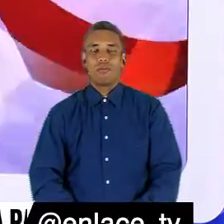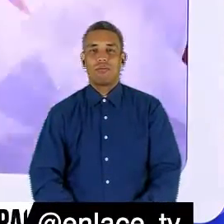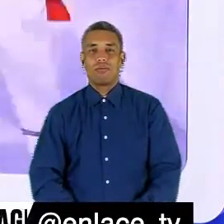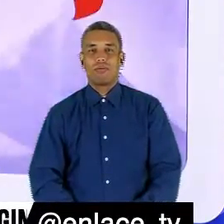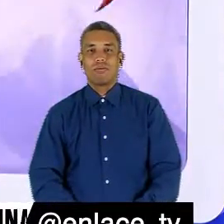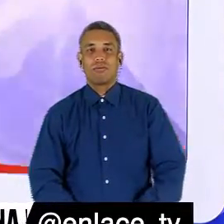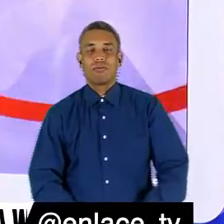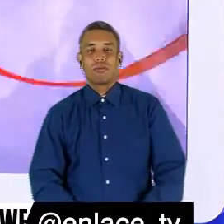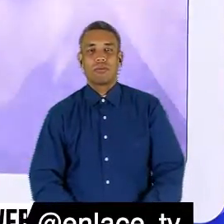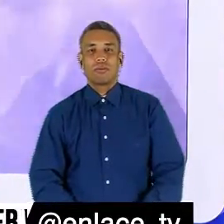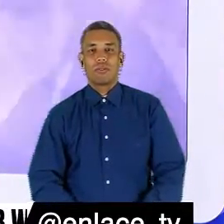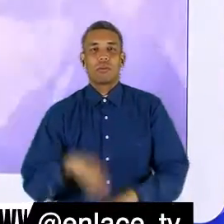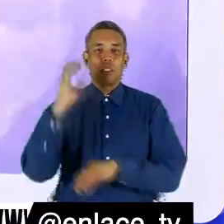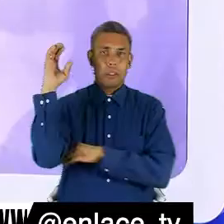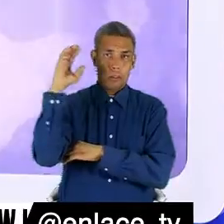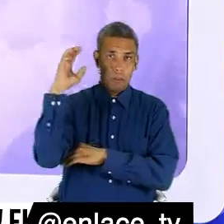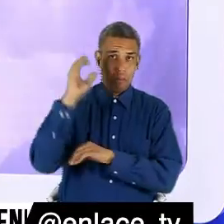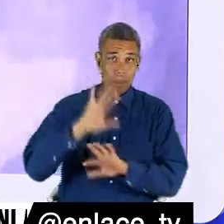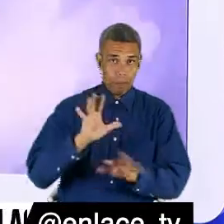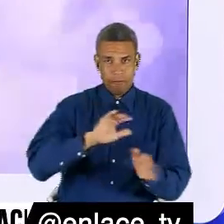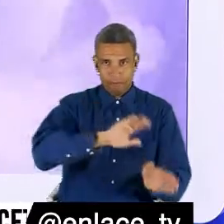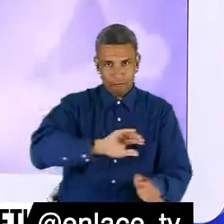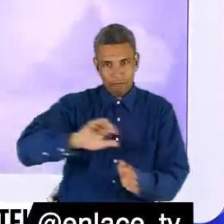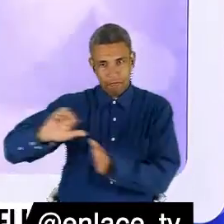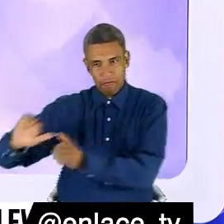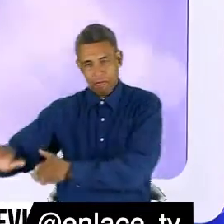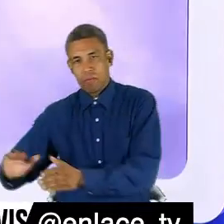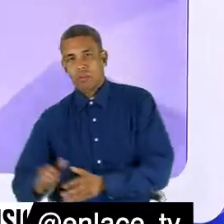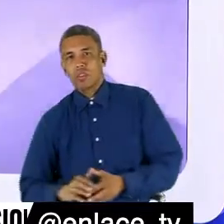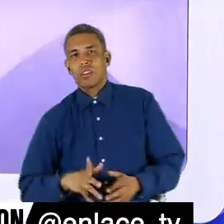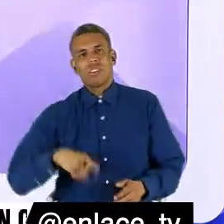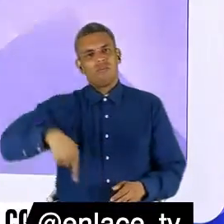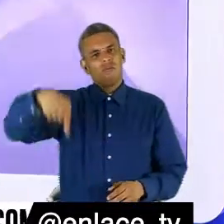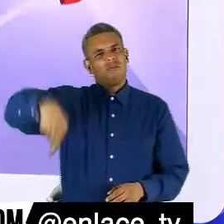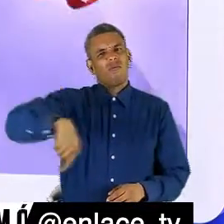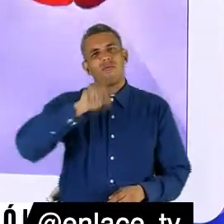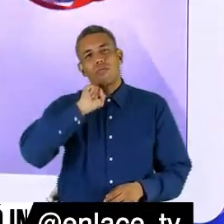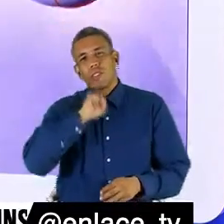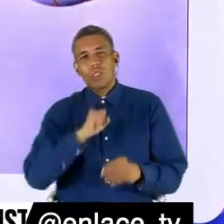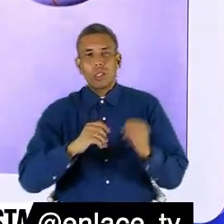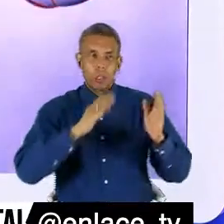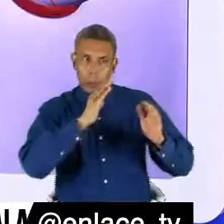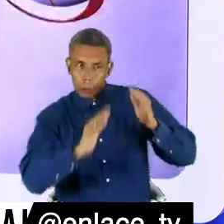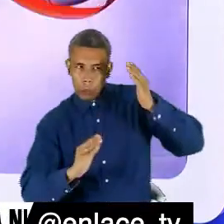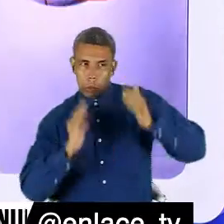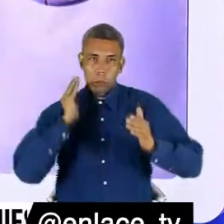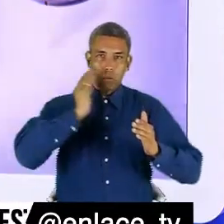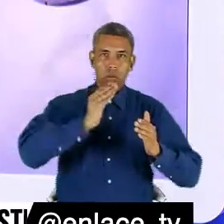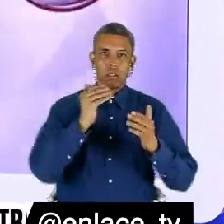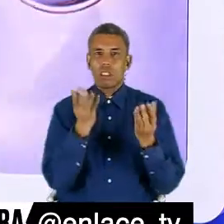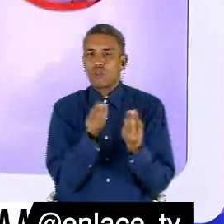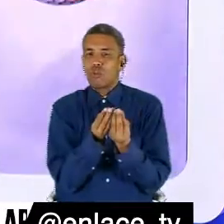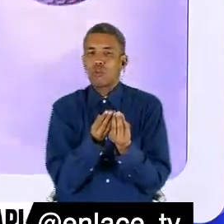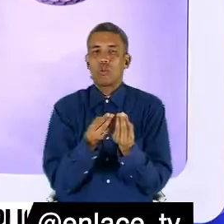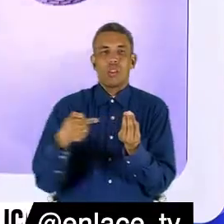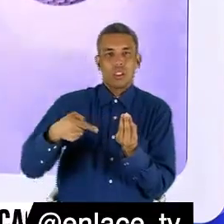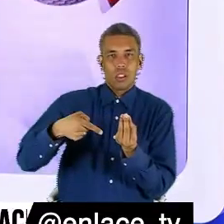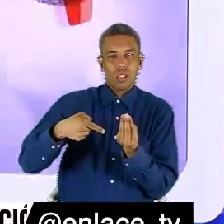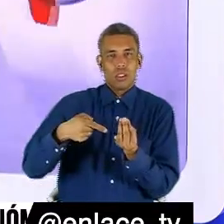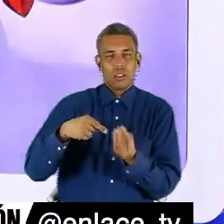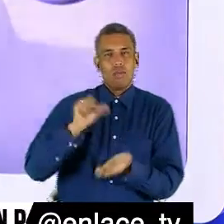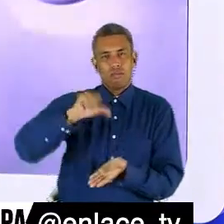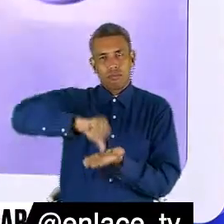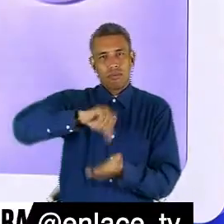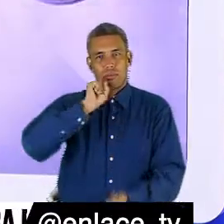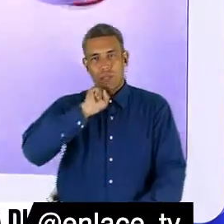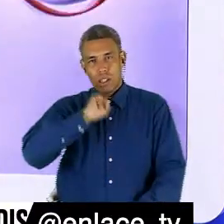Dejamos a un lado el tema Copa América y hablemos de taekwondo porque se viene una nueva prueba de juego para los taekwondistas de nuestra ciudad, en este caso